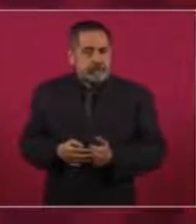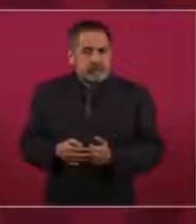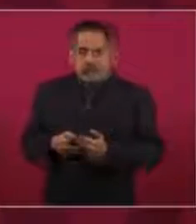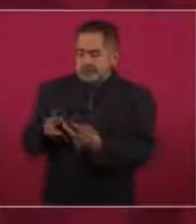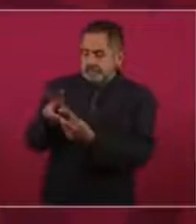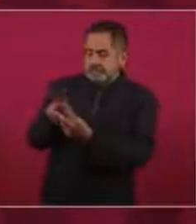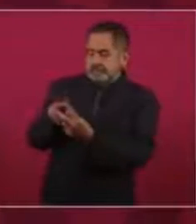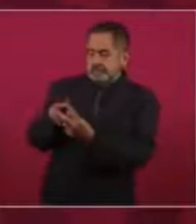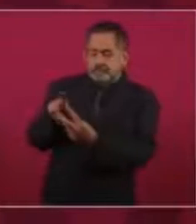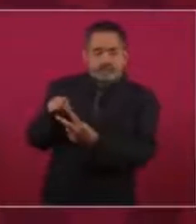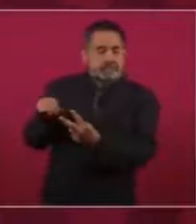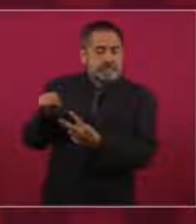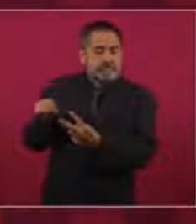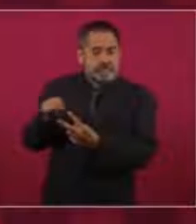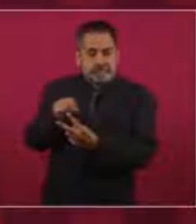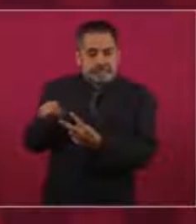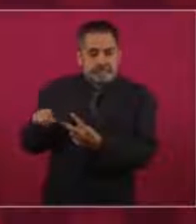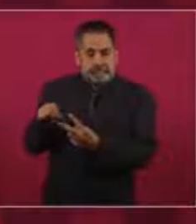tienen